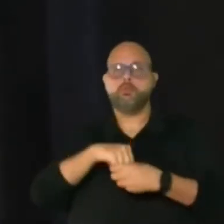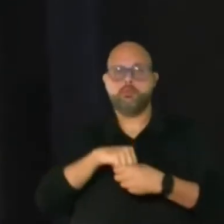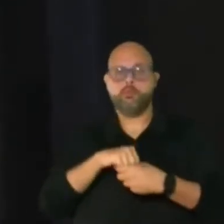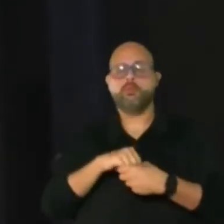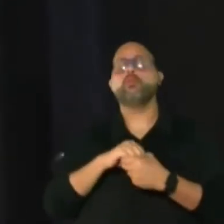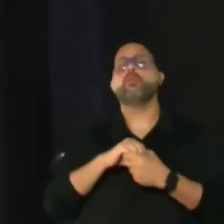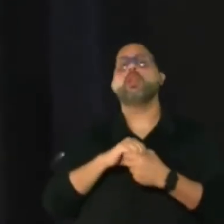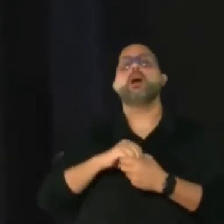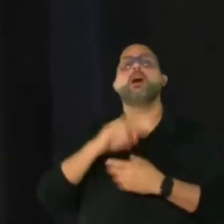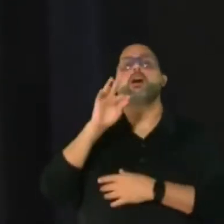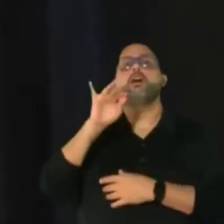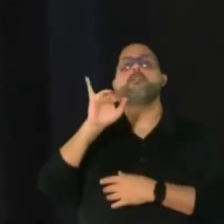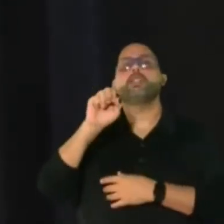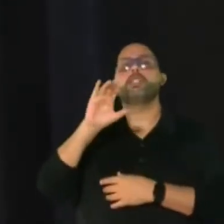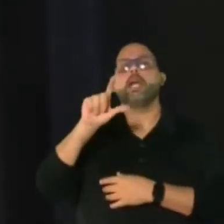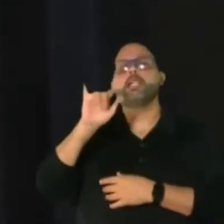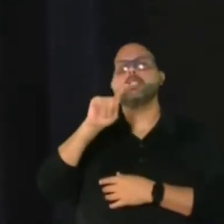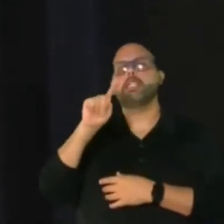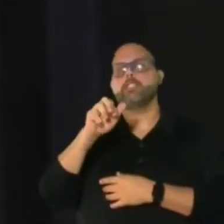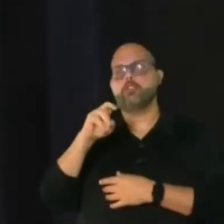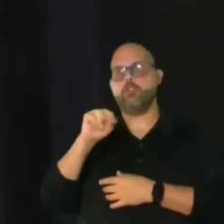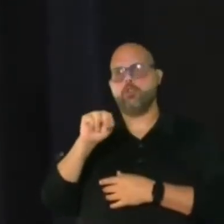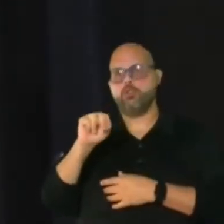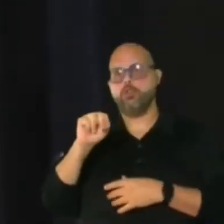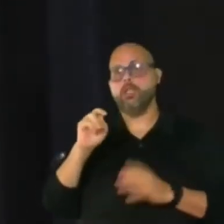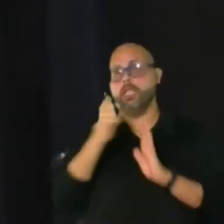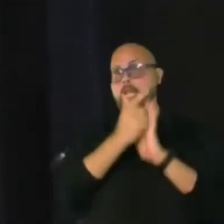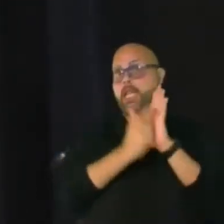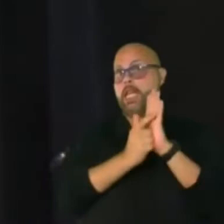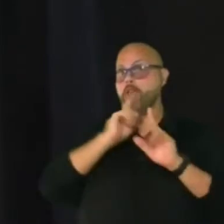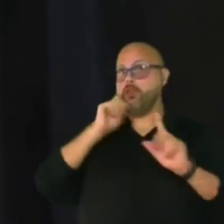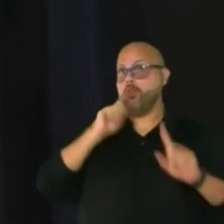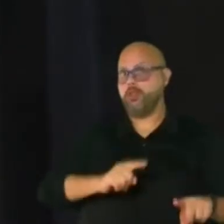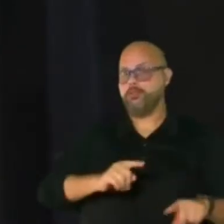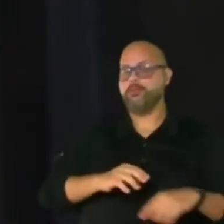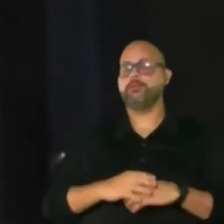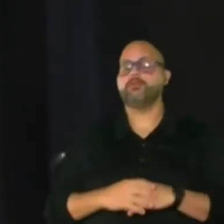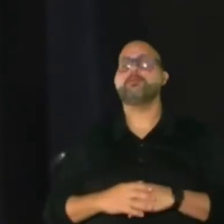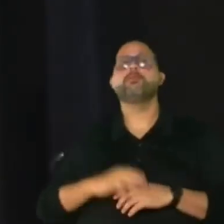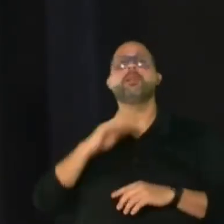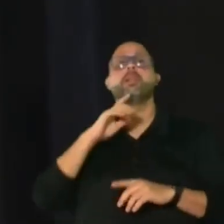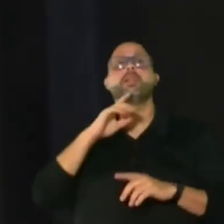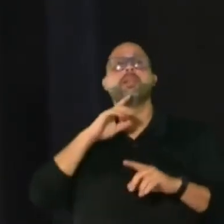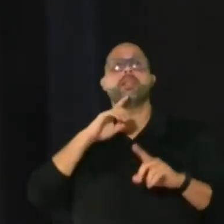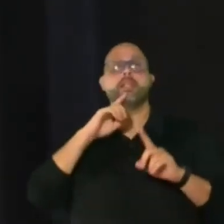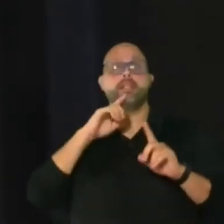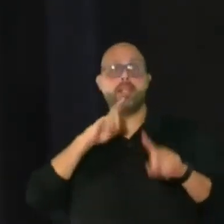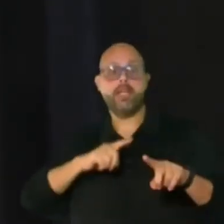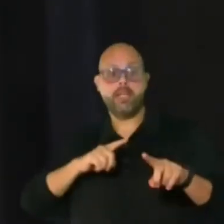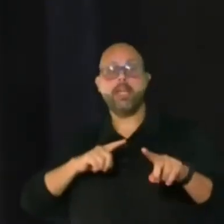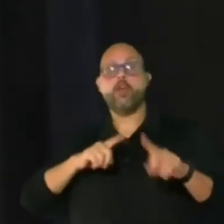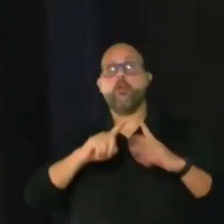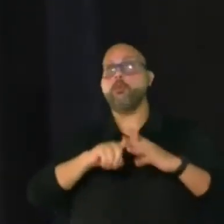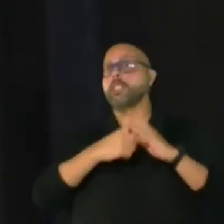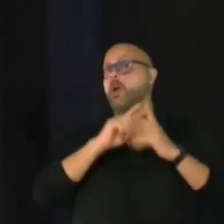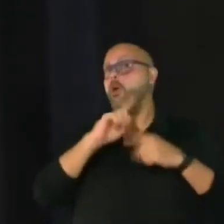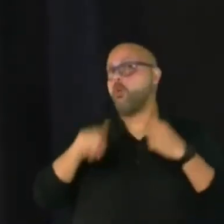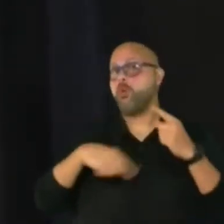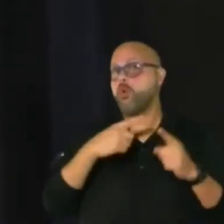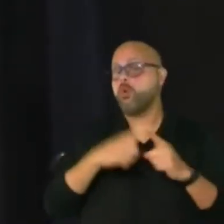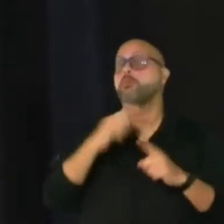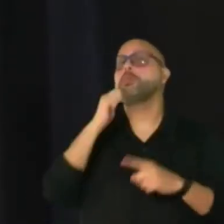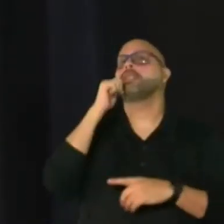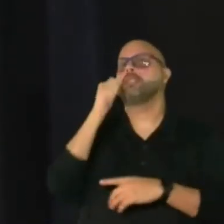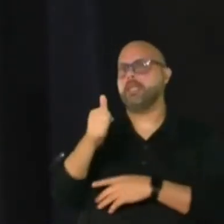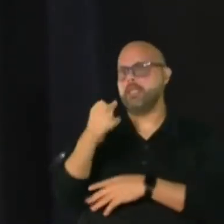y todas las policías municipales. Esta orden ejecutiva entrará en vigor mañana 17 de julio del